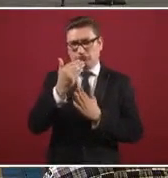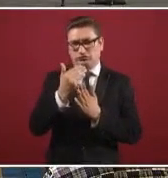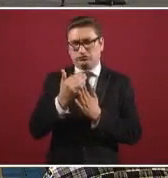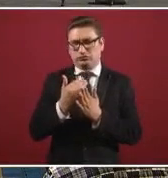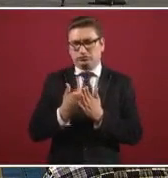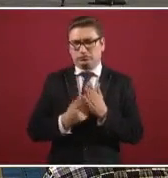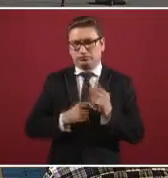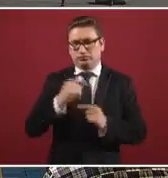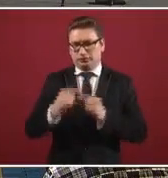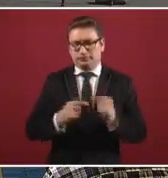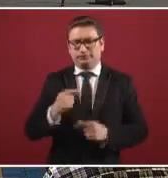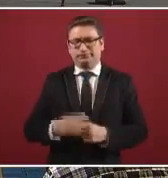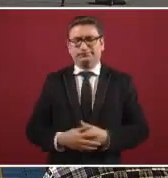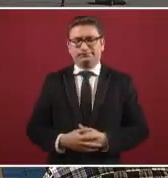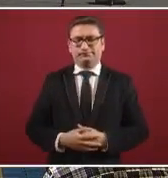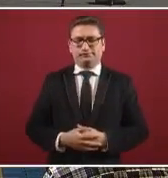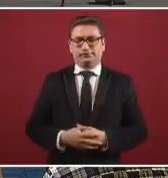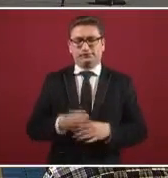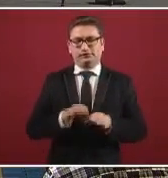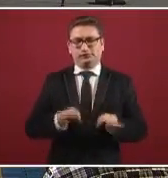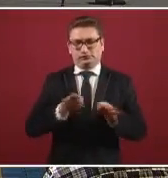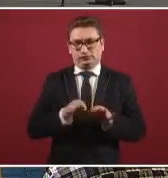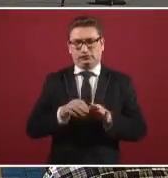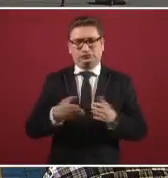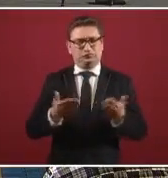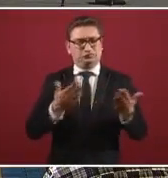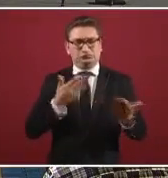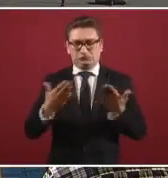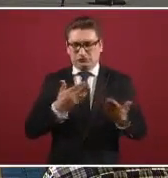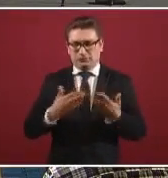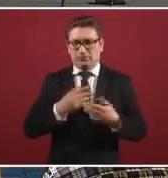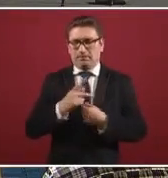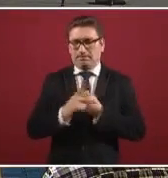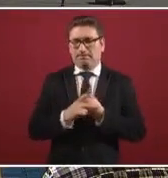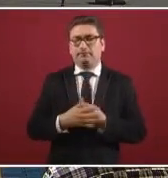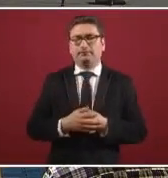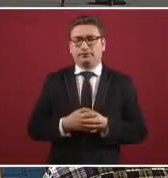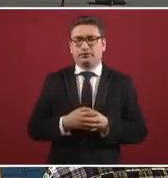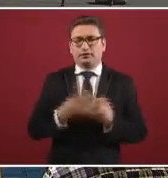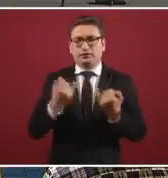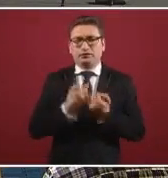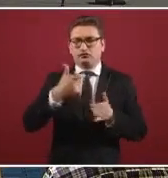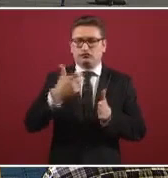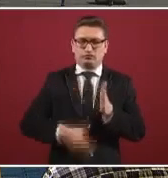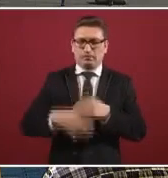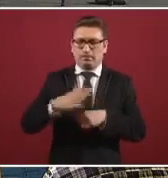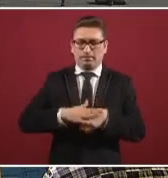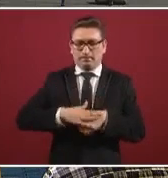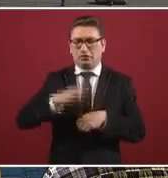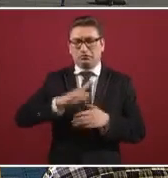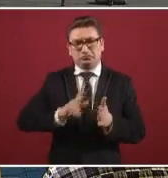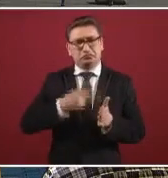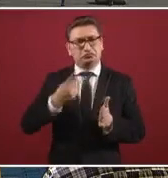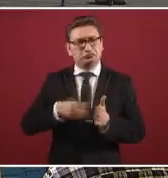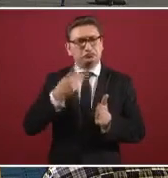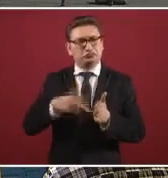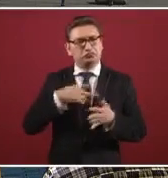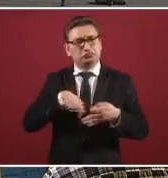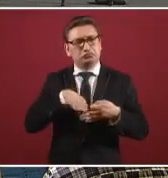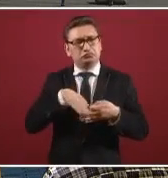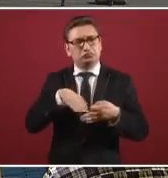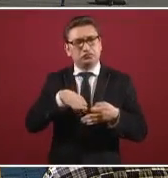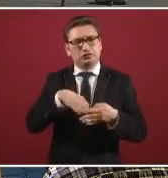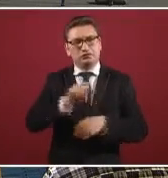bajando significativamente el margen en promedio en el país, mientras que la más económica ya varias semanas ha sido